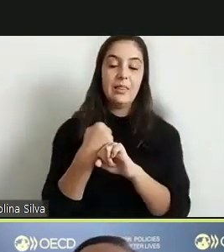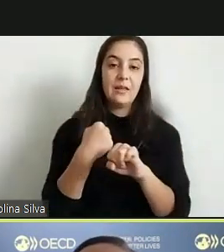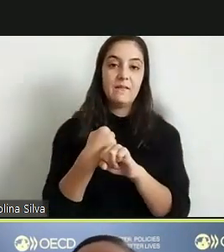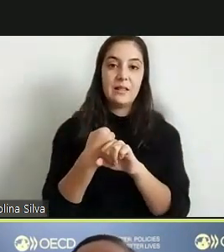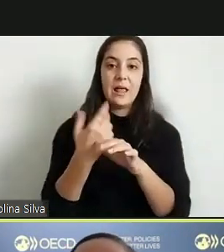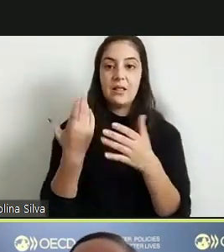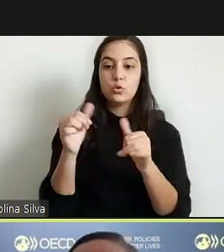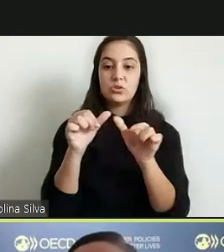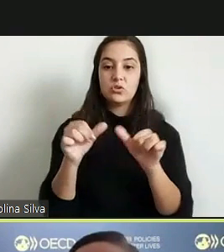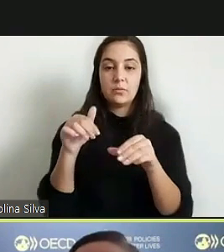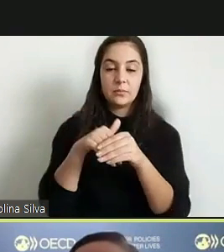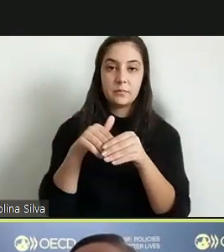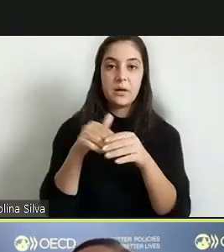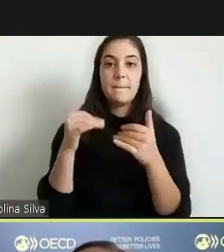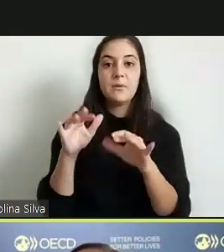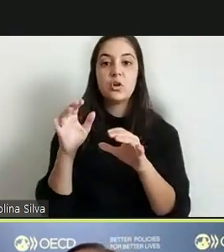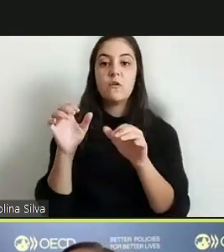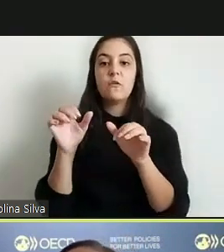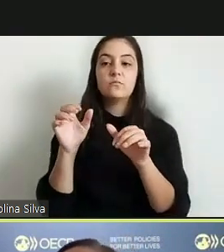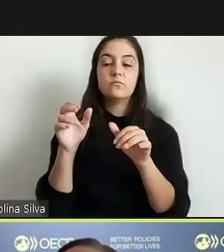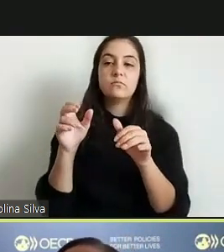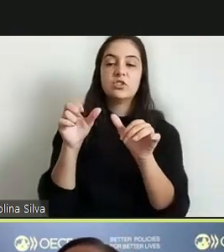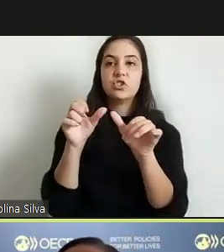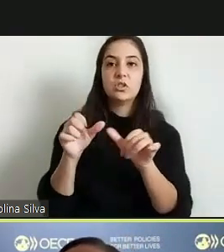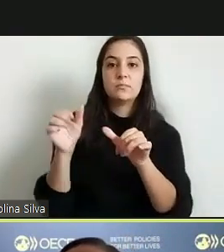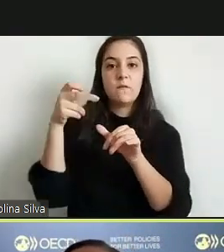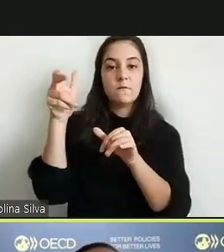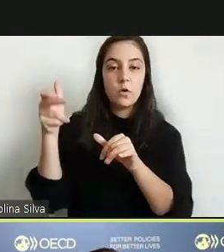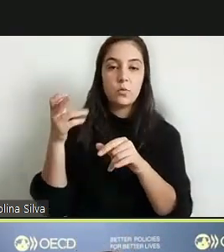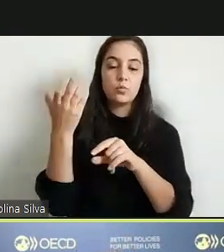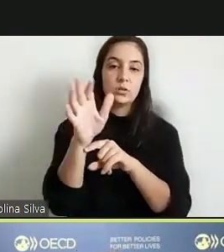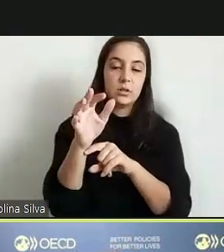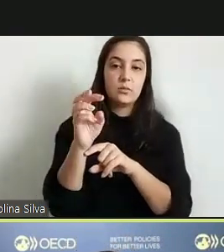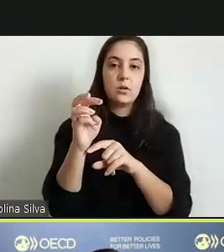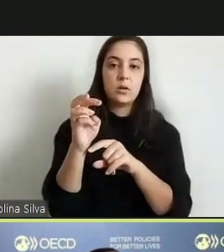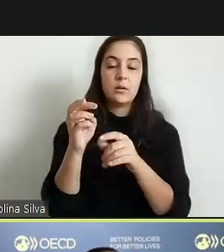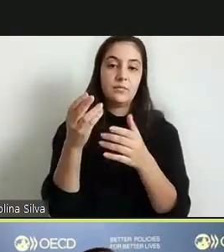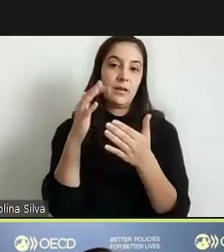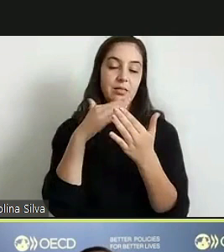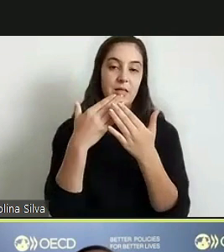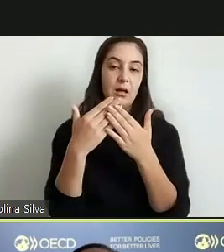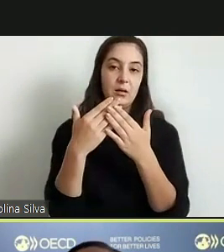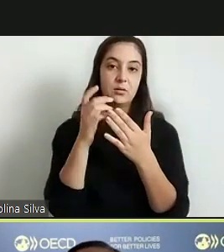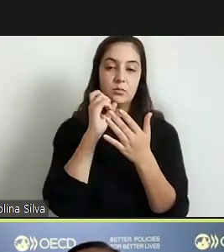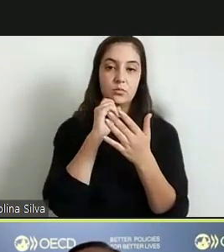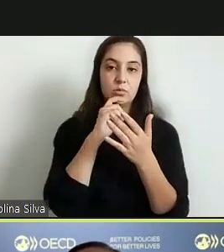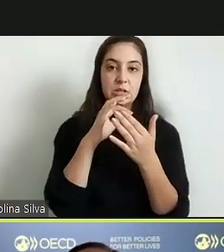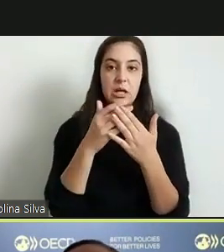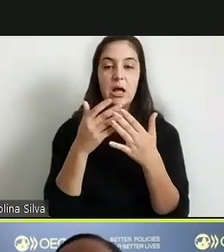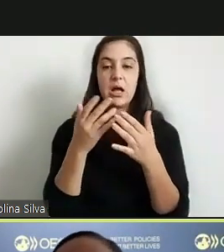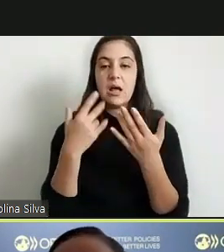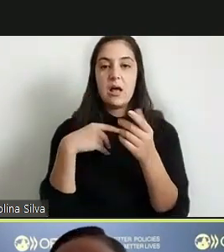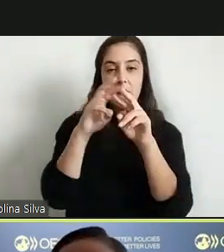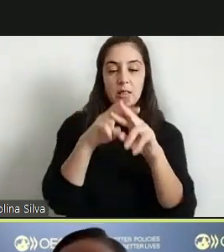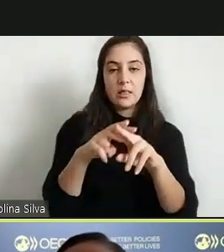del sistema en vez de fuera del sistema. Para dar un ejemplo, es gente que tiende, según el análisis econométrico, a